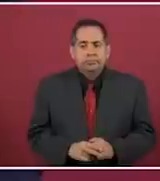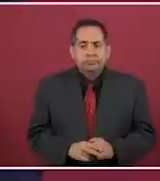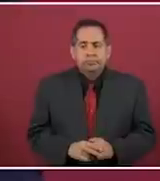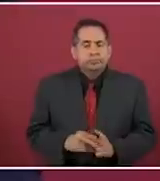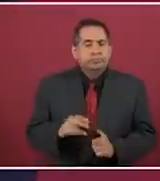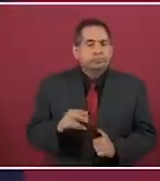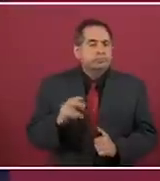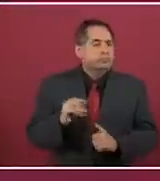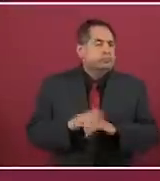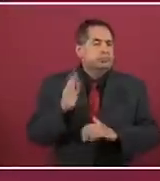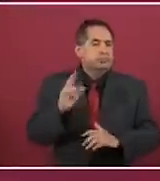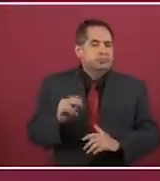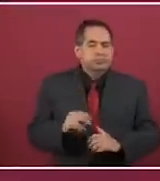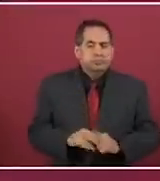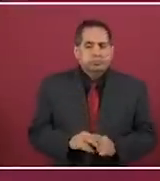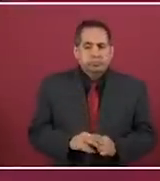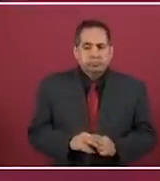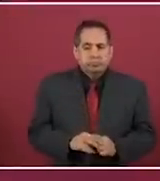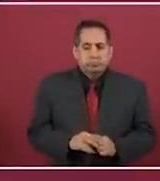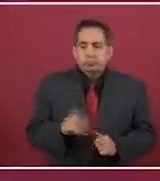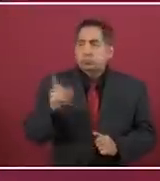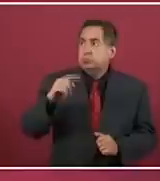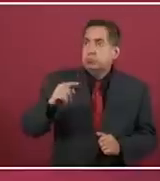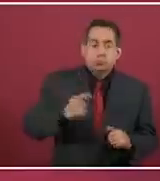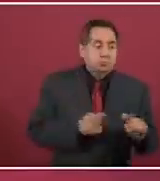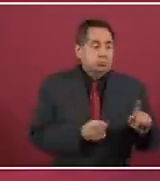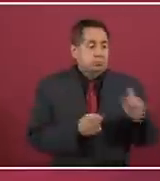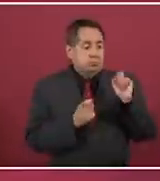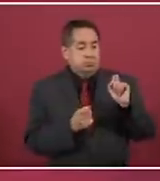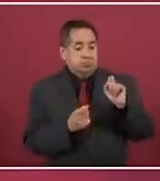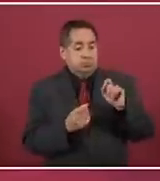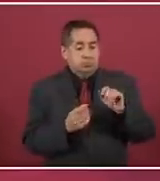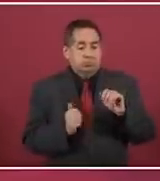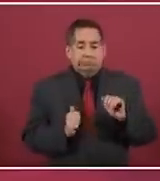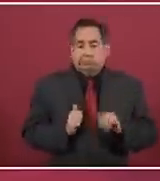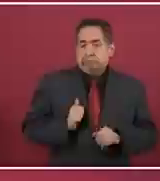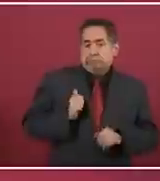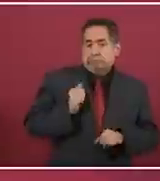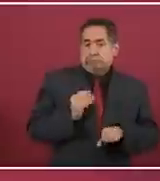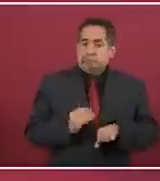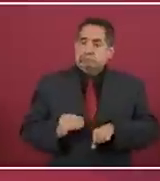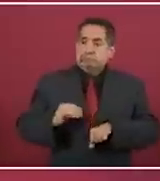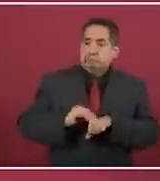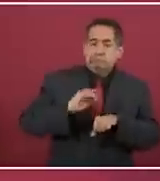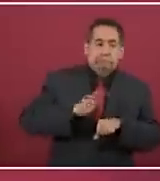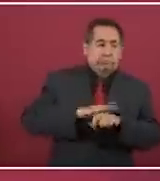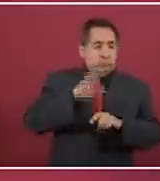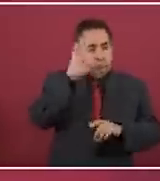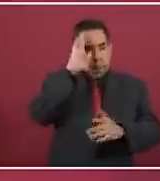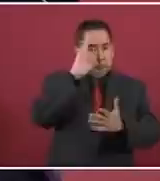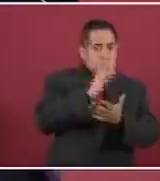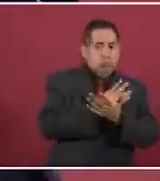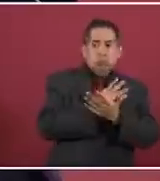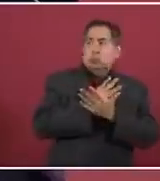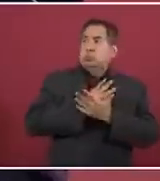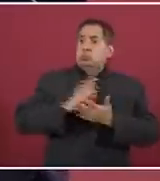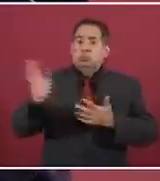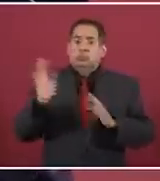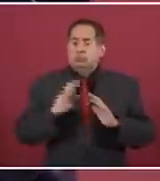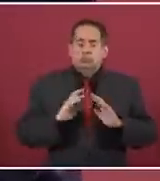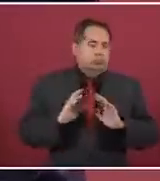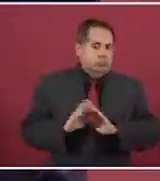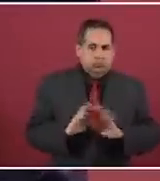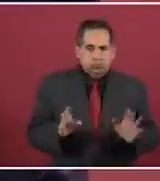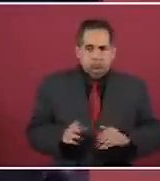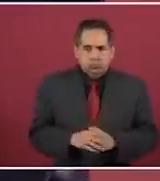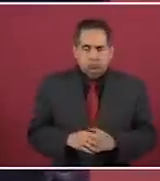vas a cobrar lo que quieres de manera desmedida porque le diste